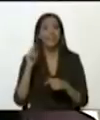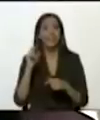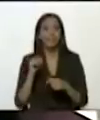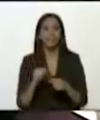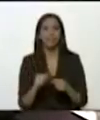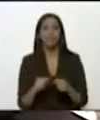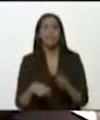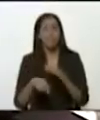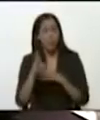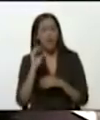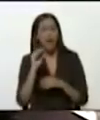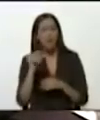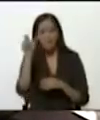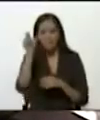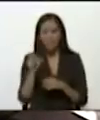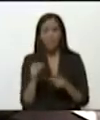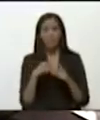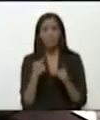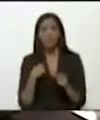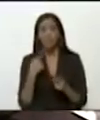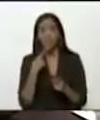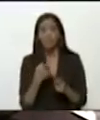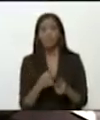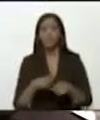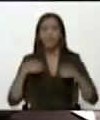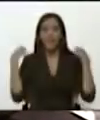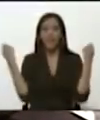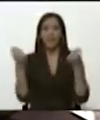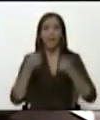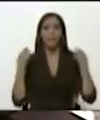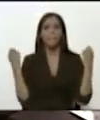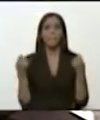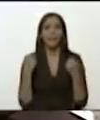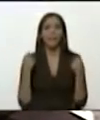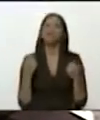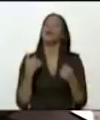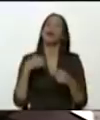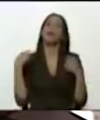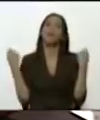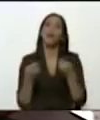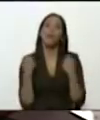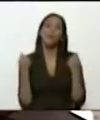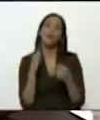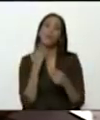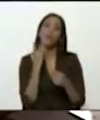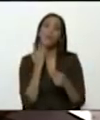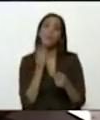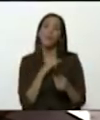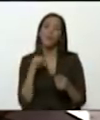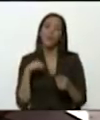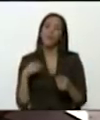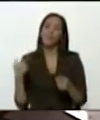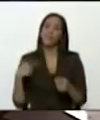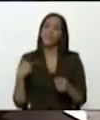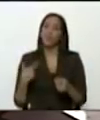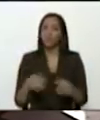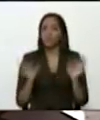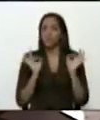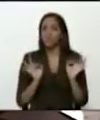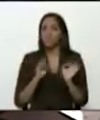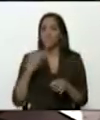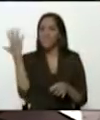pero yo lo que tengo que decir es la campaña. Hay una campaña, por ejemplo, para que nosotros tengamos una especie de